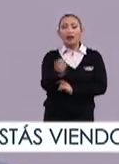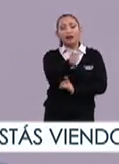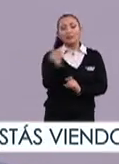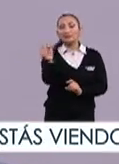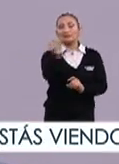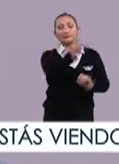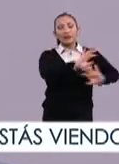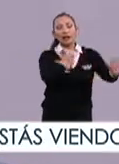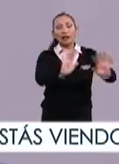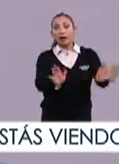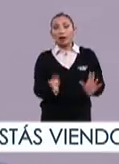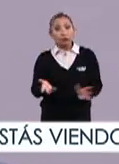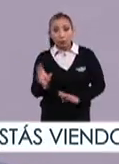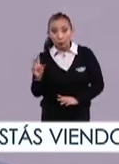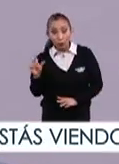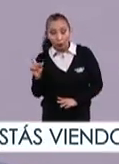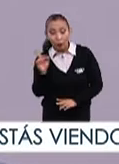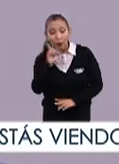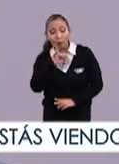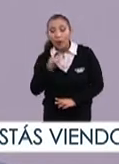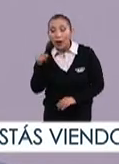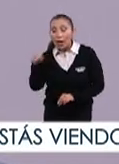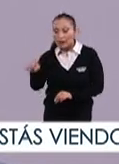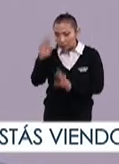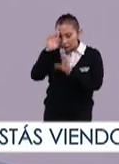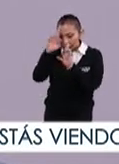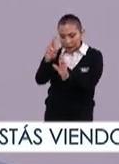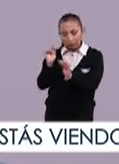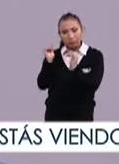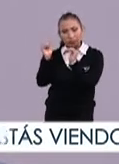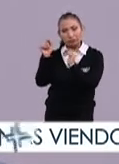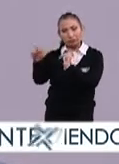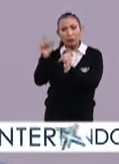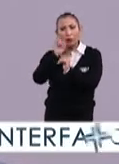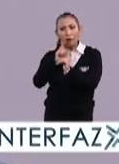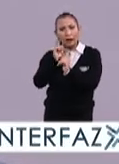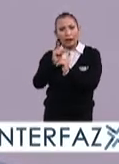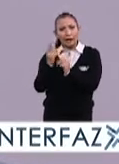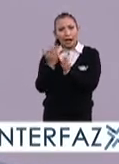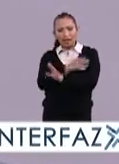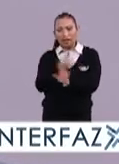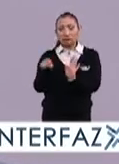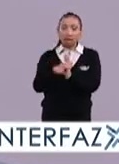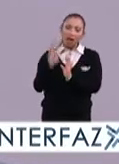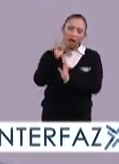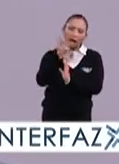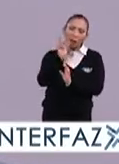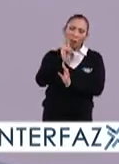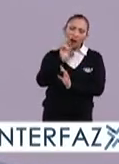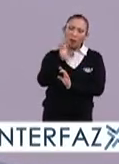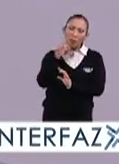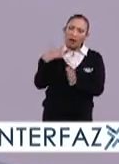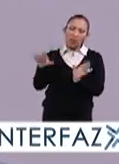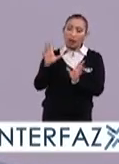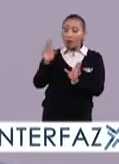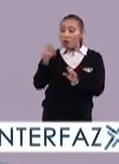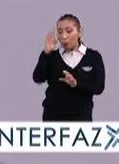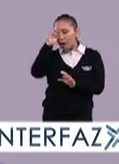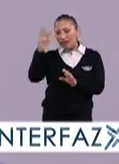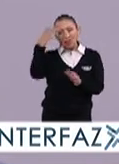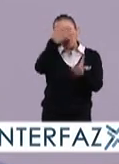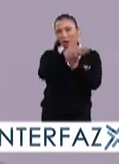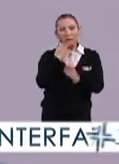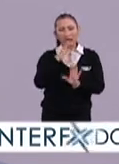es justamente pues reivindicar esta aquilosada carga que tenía negativa a las mujeres, en las cuales se le impedía la